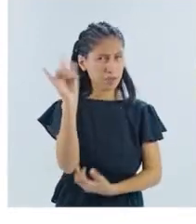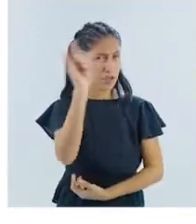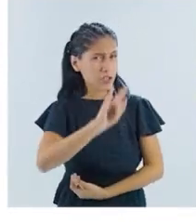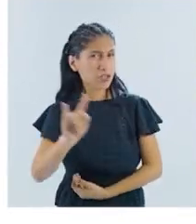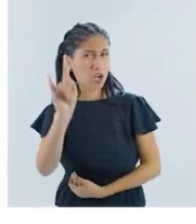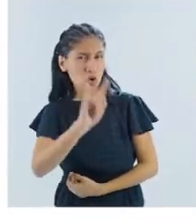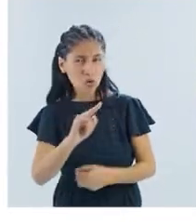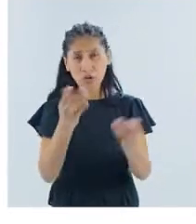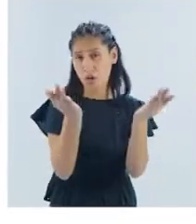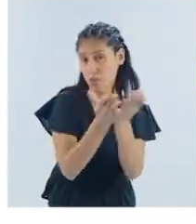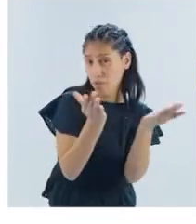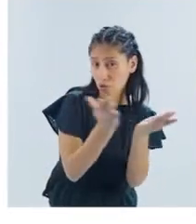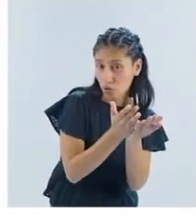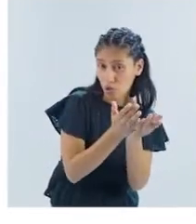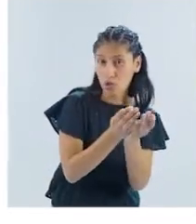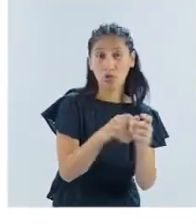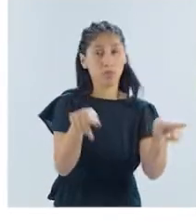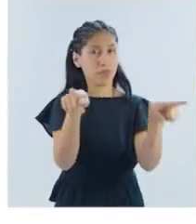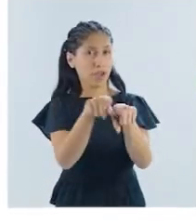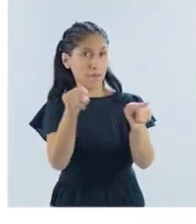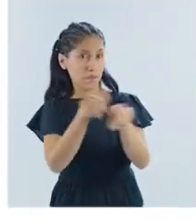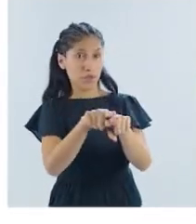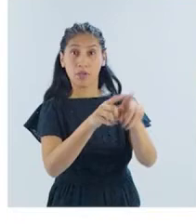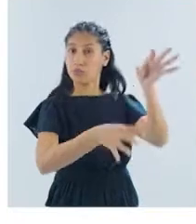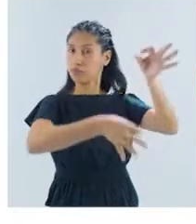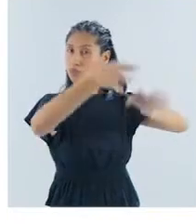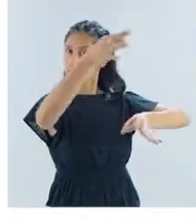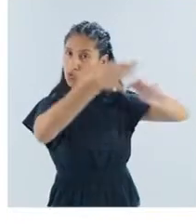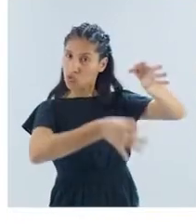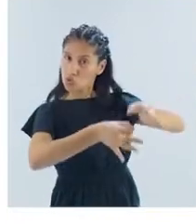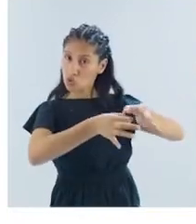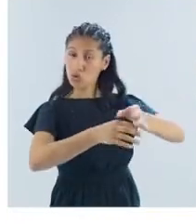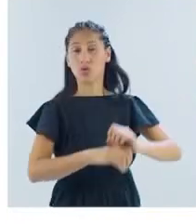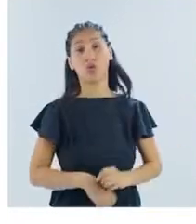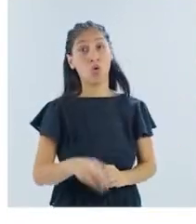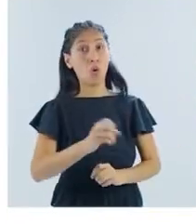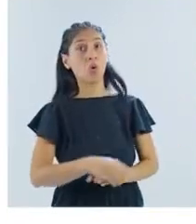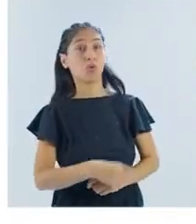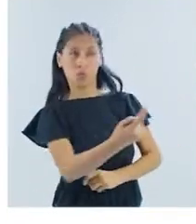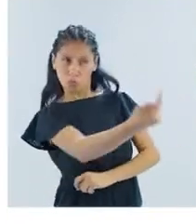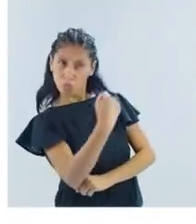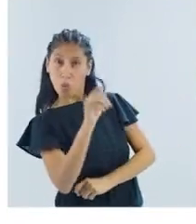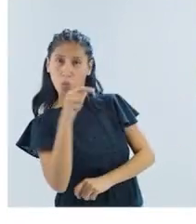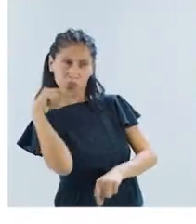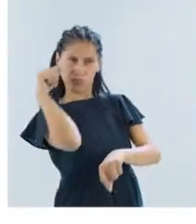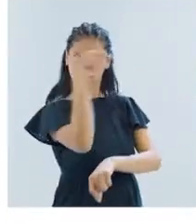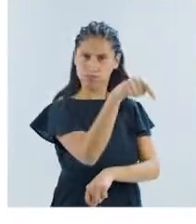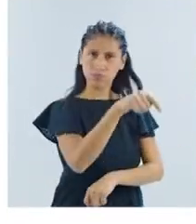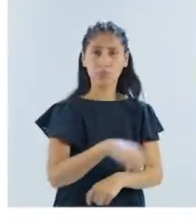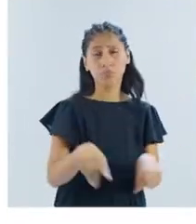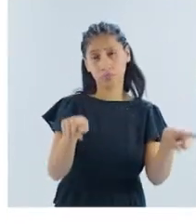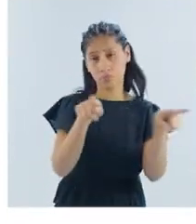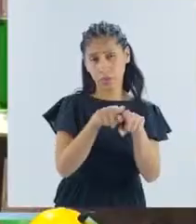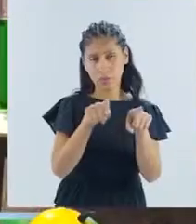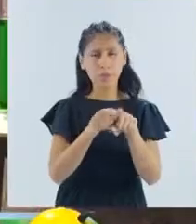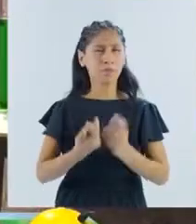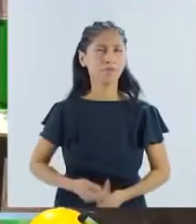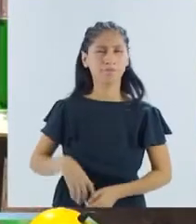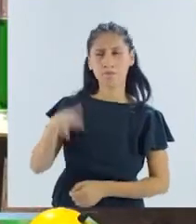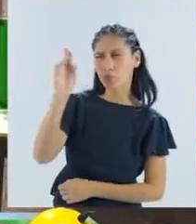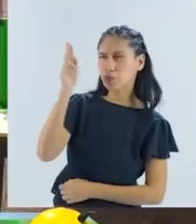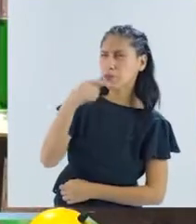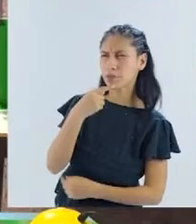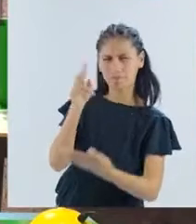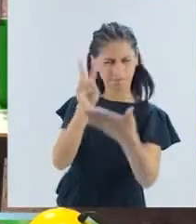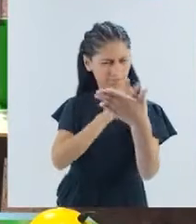utiliza mucho en las actividades escolares, los actos judiciales de defensa o acusación y artículos publicitarios.